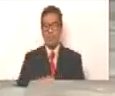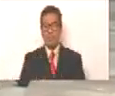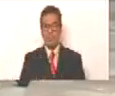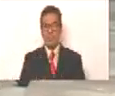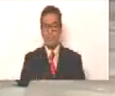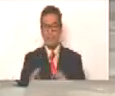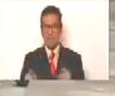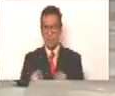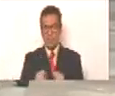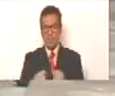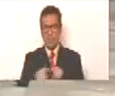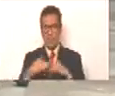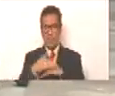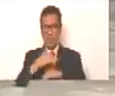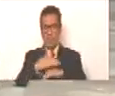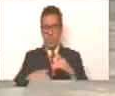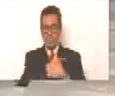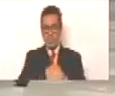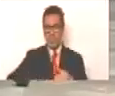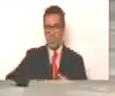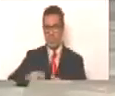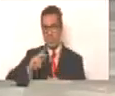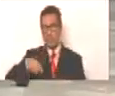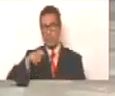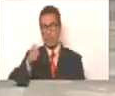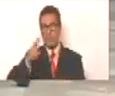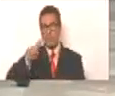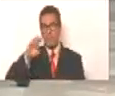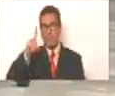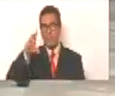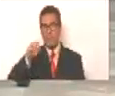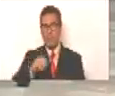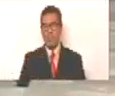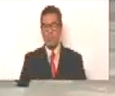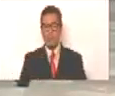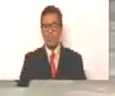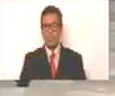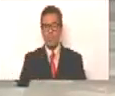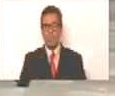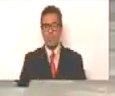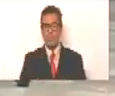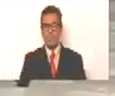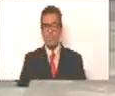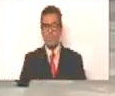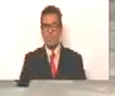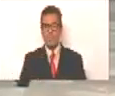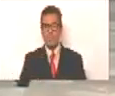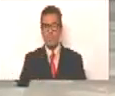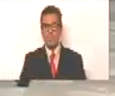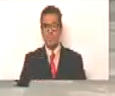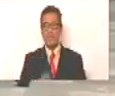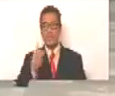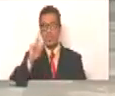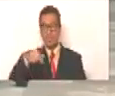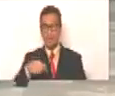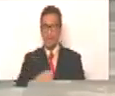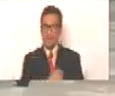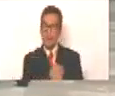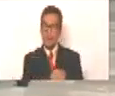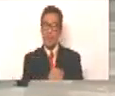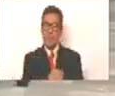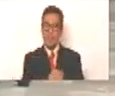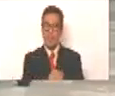el vicepresidente Pedro Infante, y de manera también amorosa a la